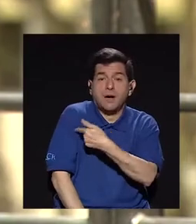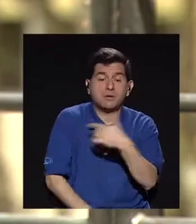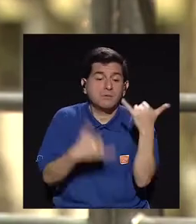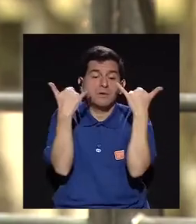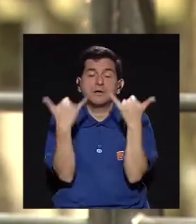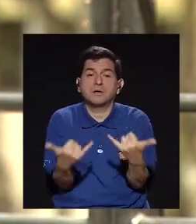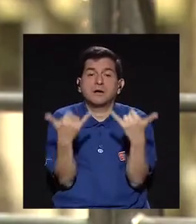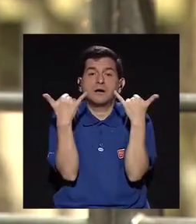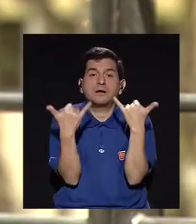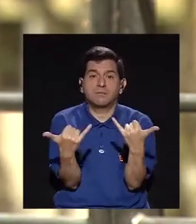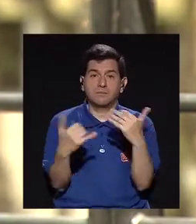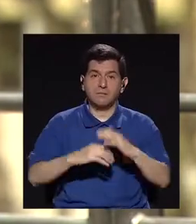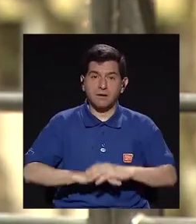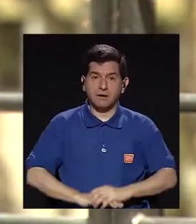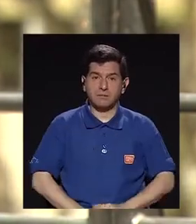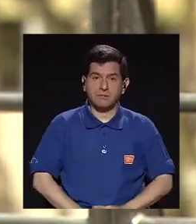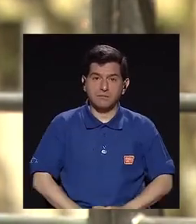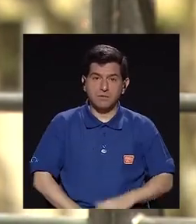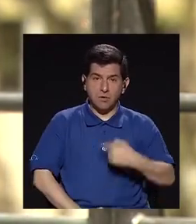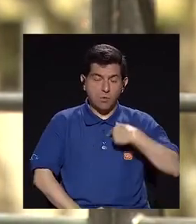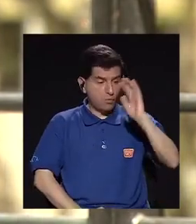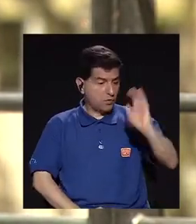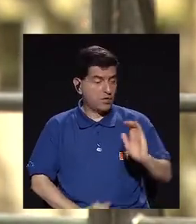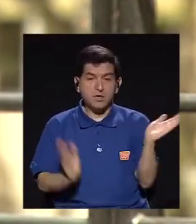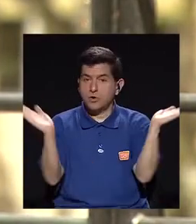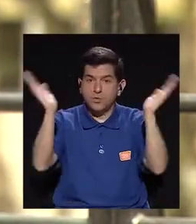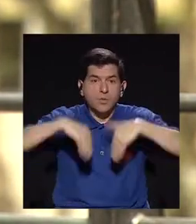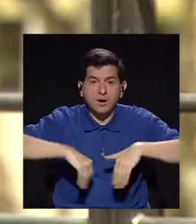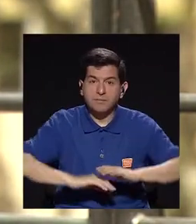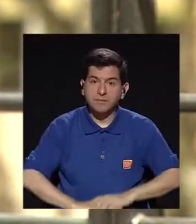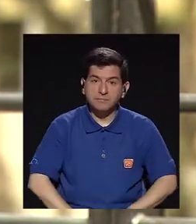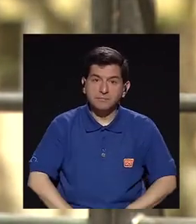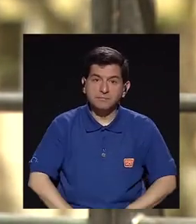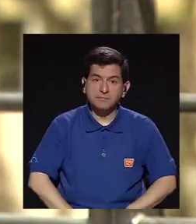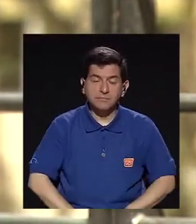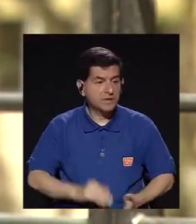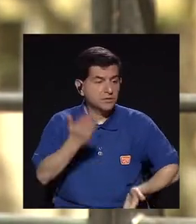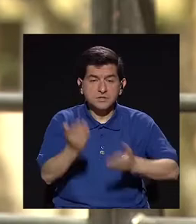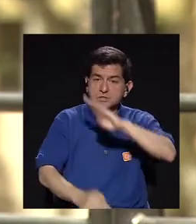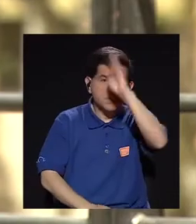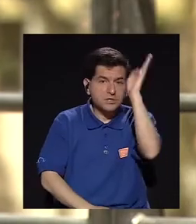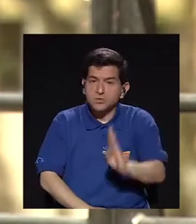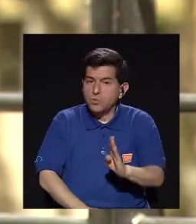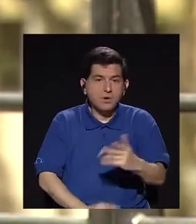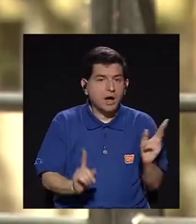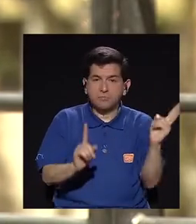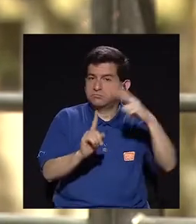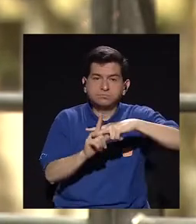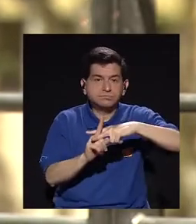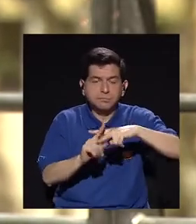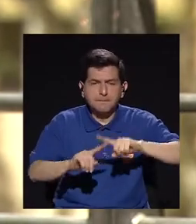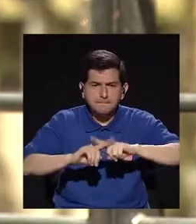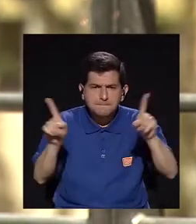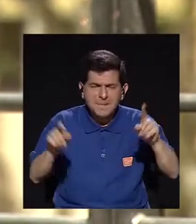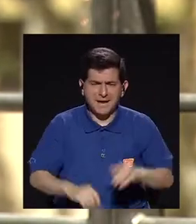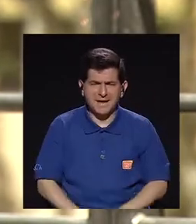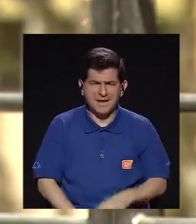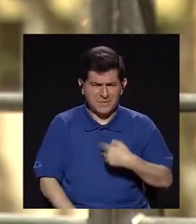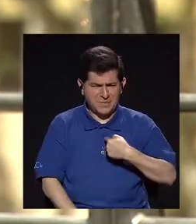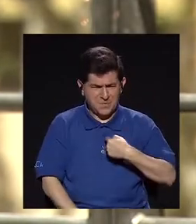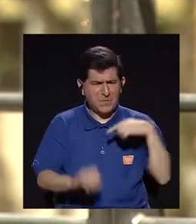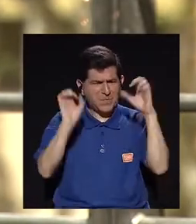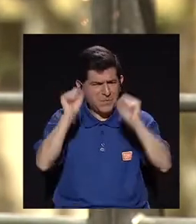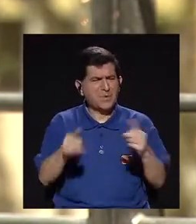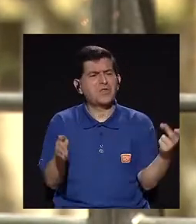que en este momento, cuando uno era más niño, no existían. Entonces probablemente nunca nos las pusieran. Pero vacunas que uno